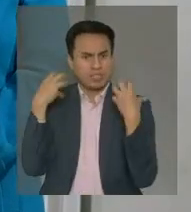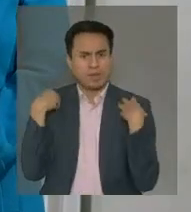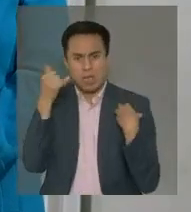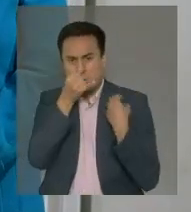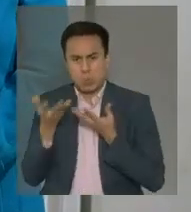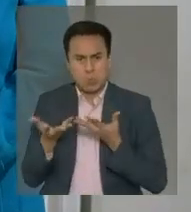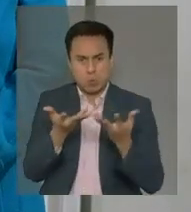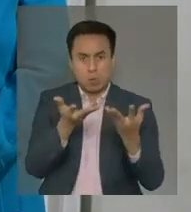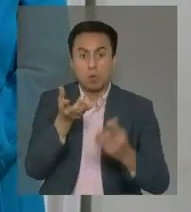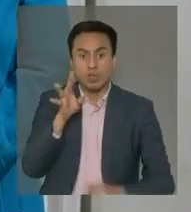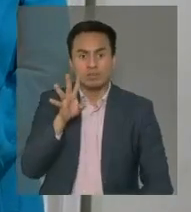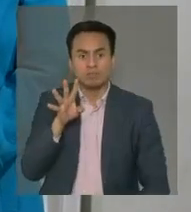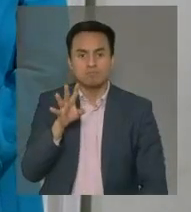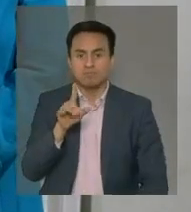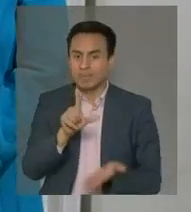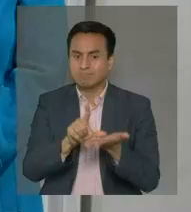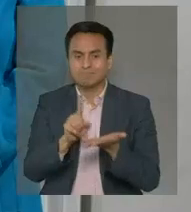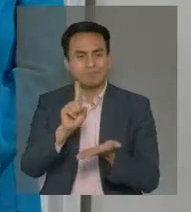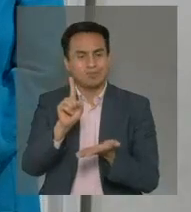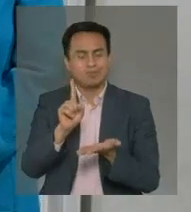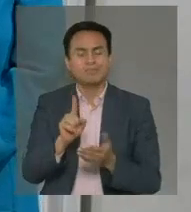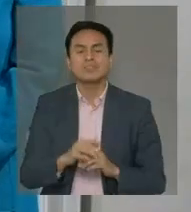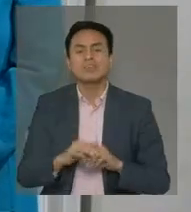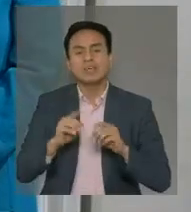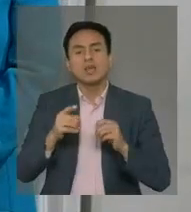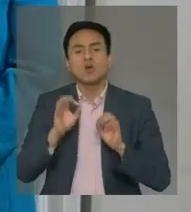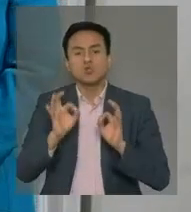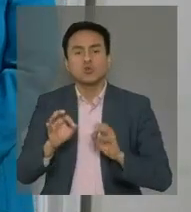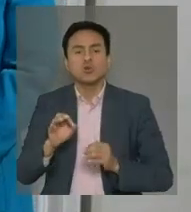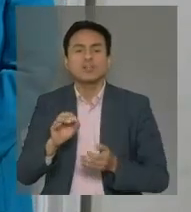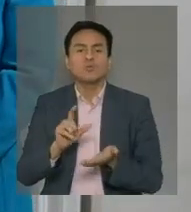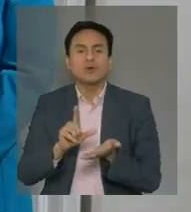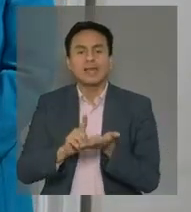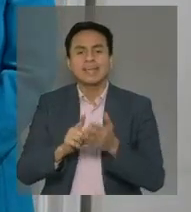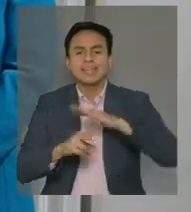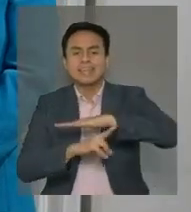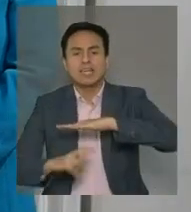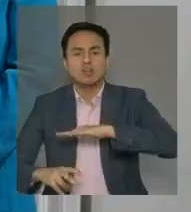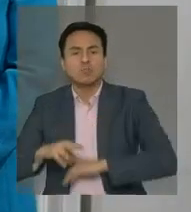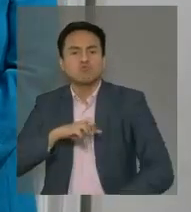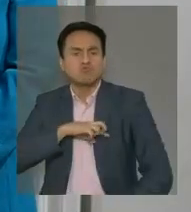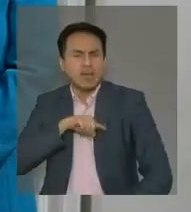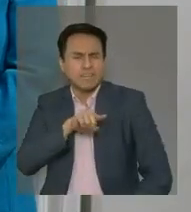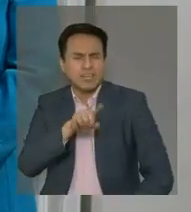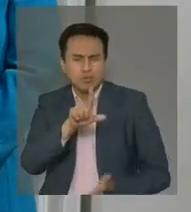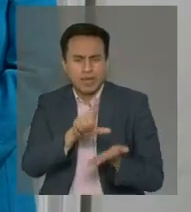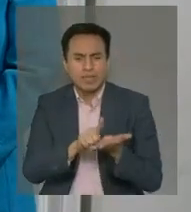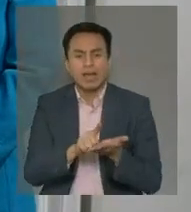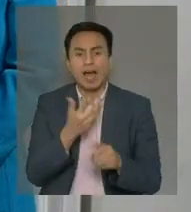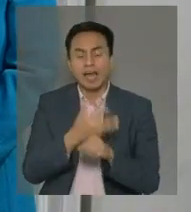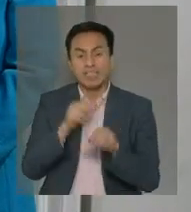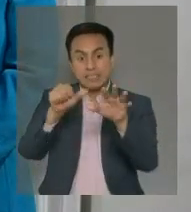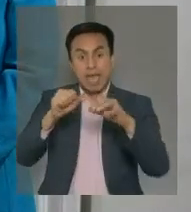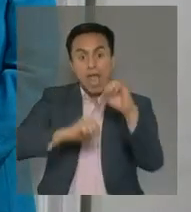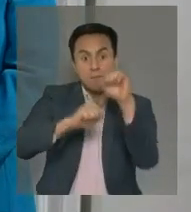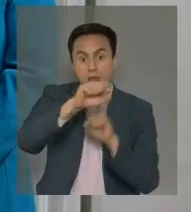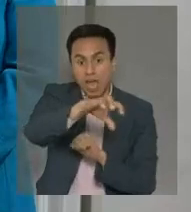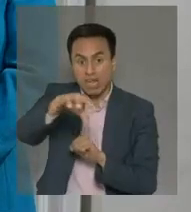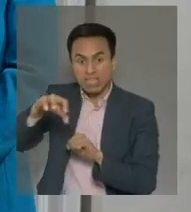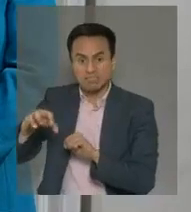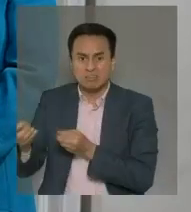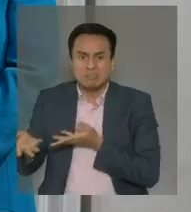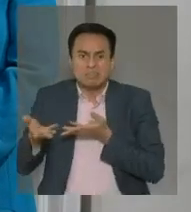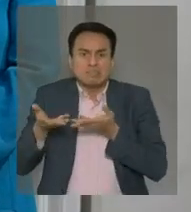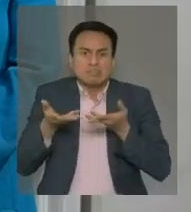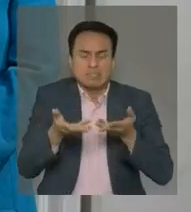contaminación en la zona en este caso en quintero puchuncaví allí operan 16 empresas que han contribuido